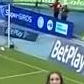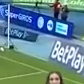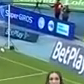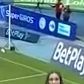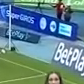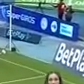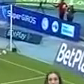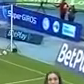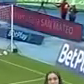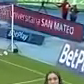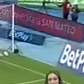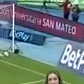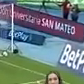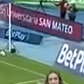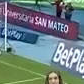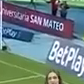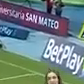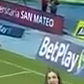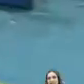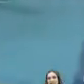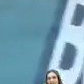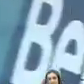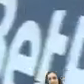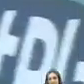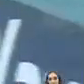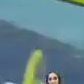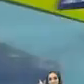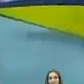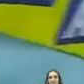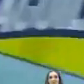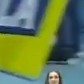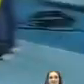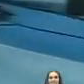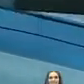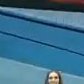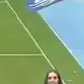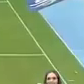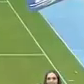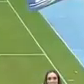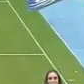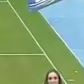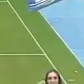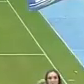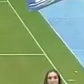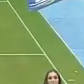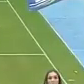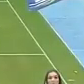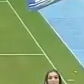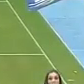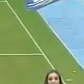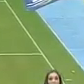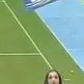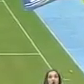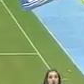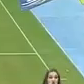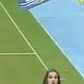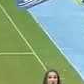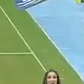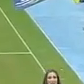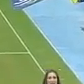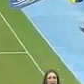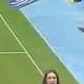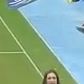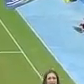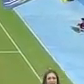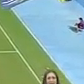Silva quien pone en el minuto 74 a soñar a Millonarios. Pero recordemos, necesita que Tolima no sume ventaja con